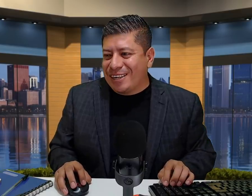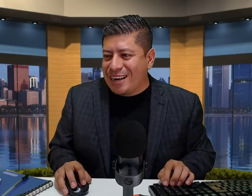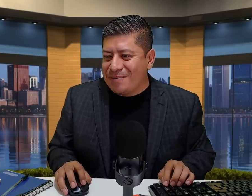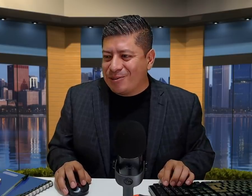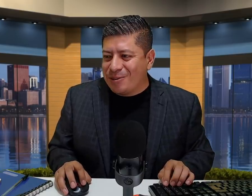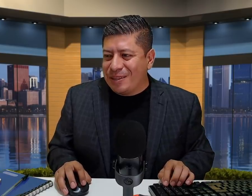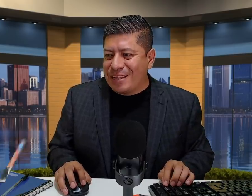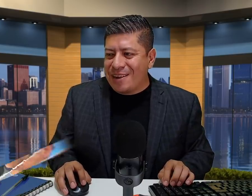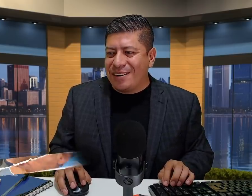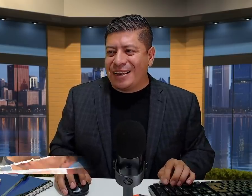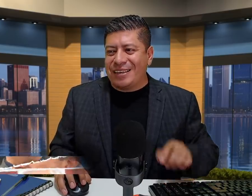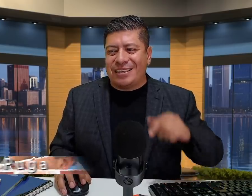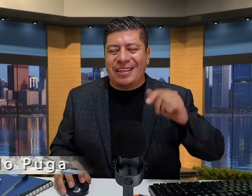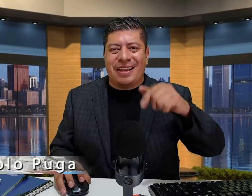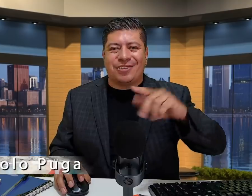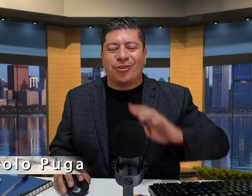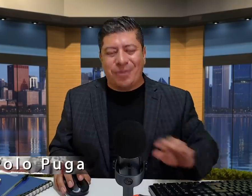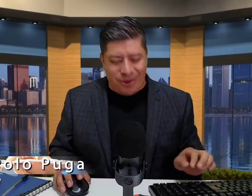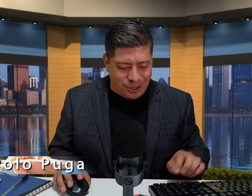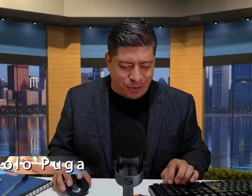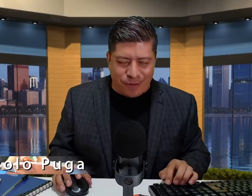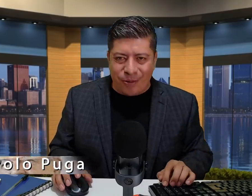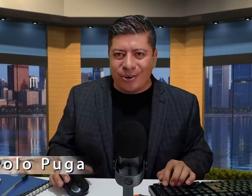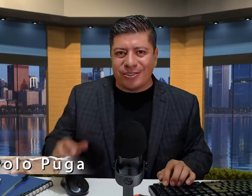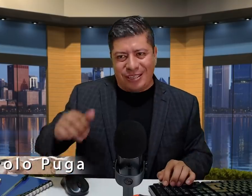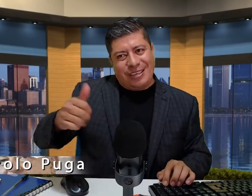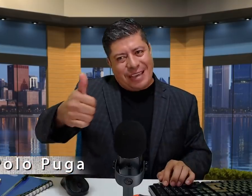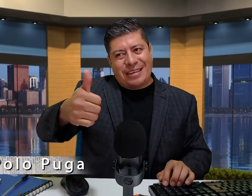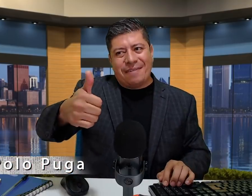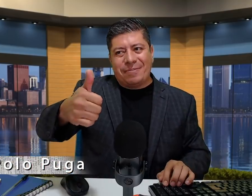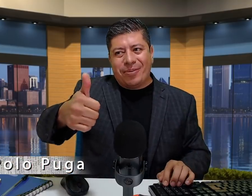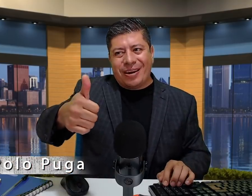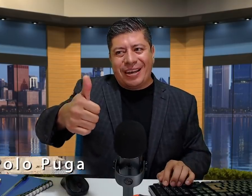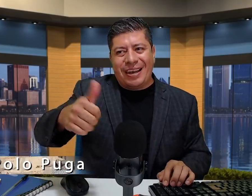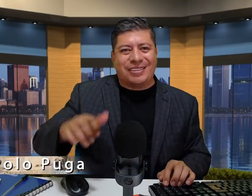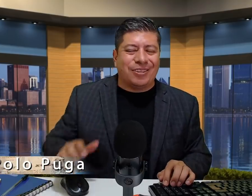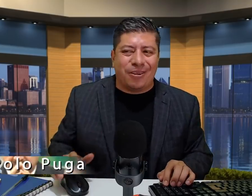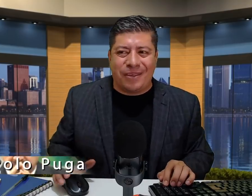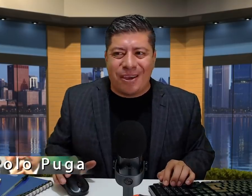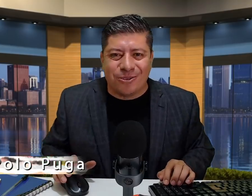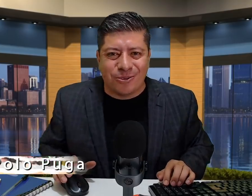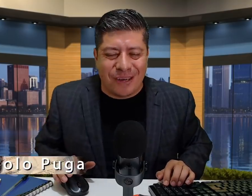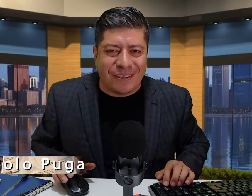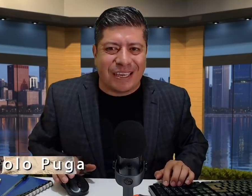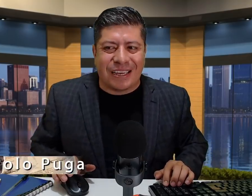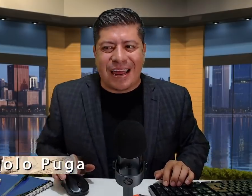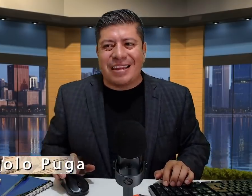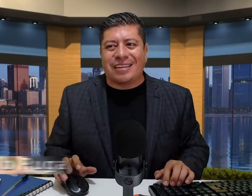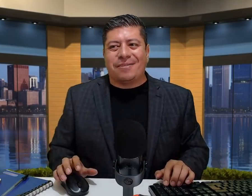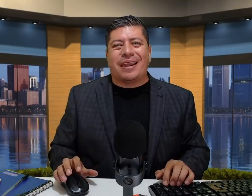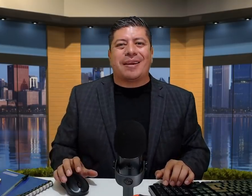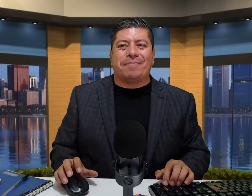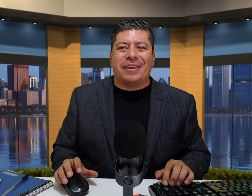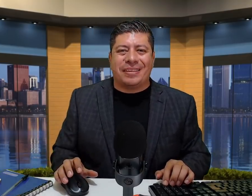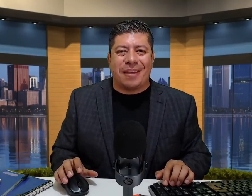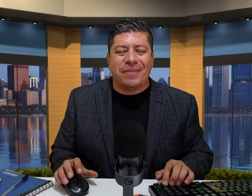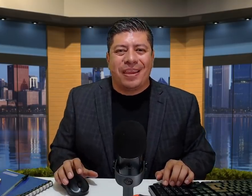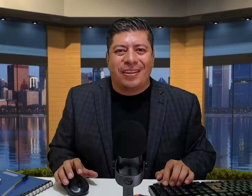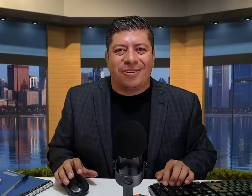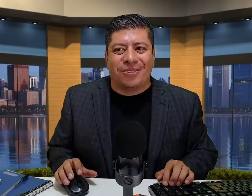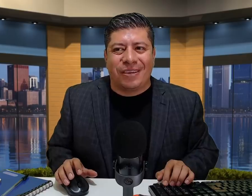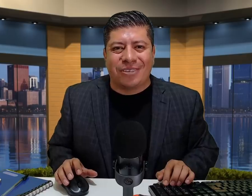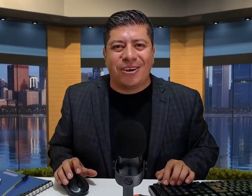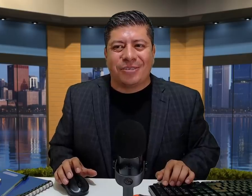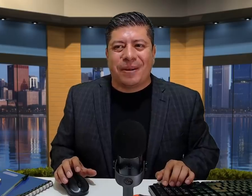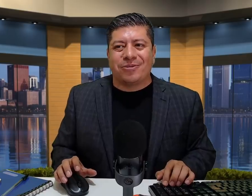caballeros, regálenme su comentario en la cajita de las opiniones, por favor. Si ya sabe, póngale likecito al video, suscríbase al canal y active la campanita